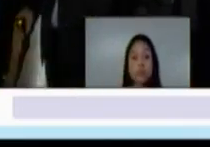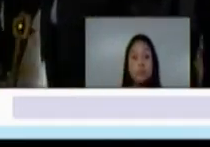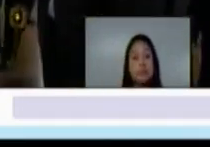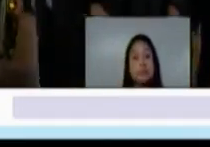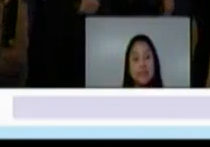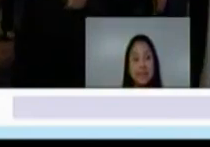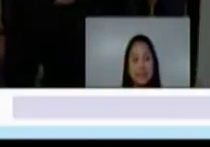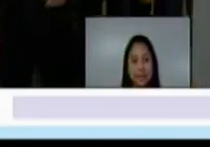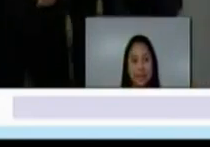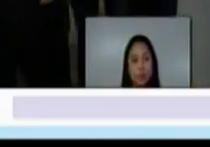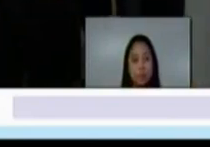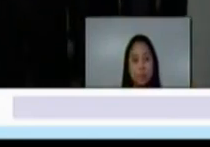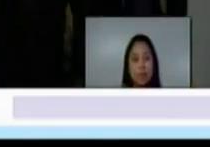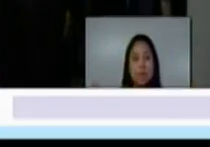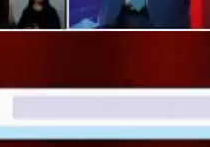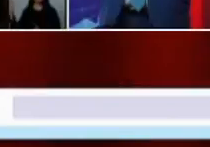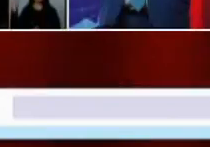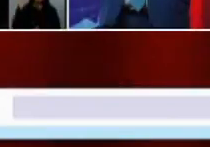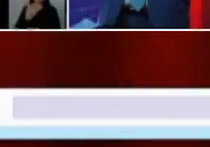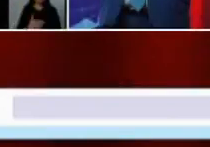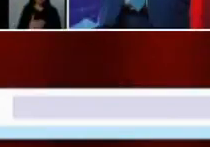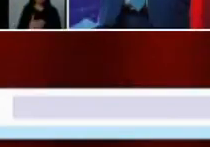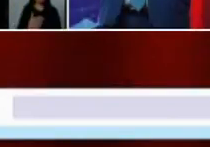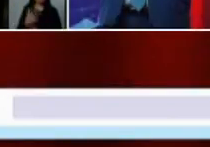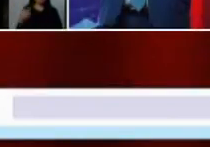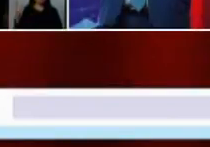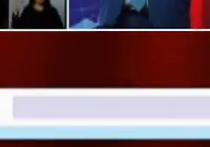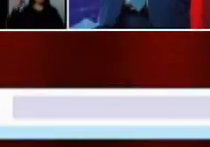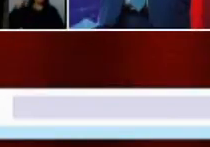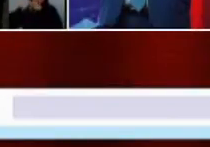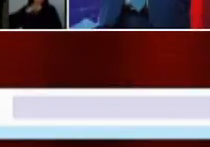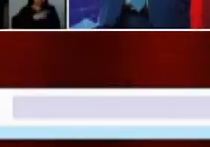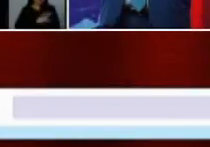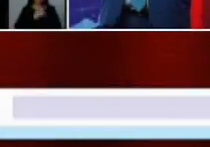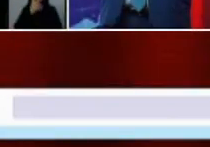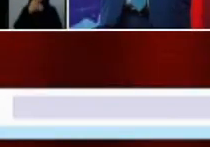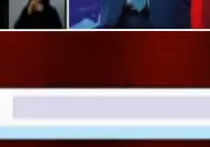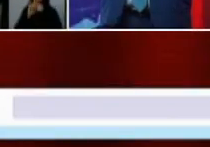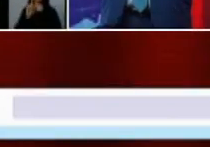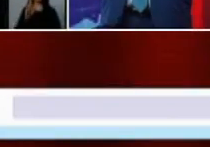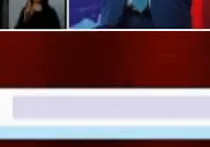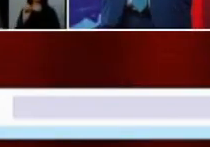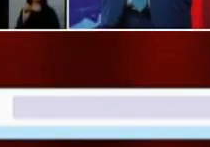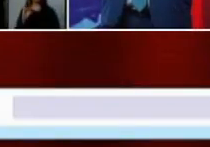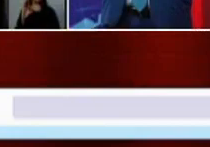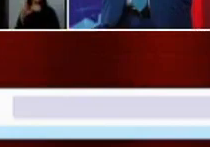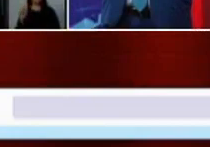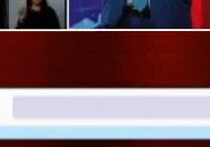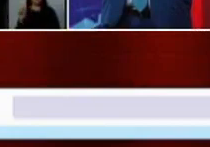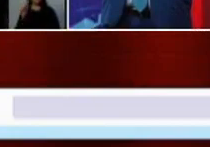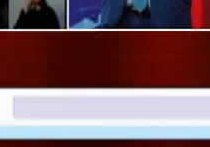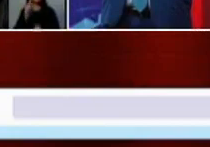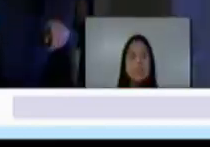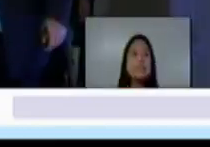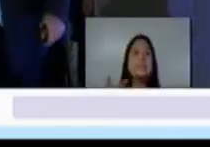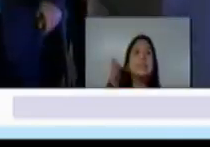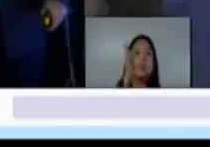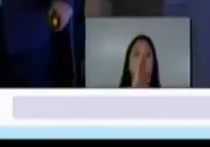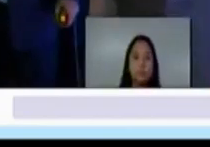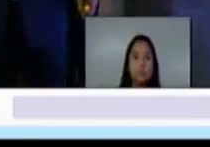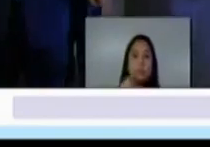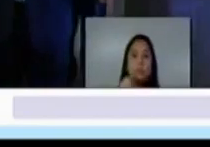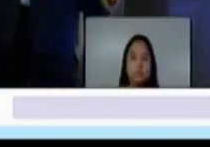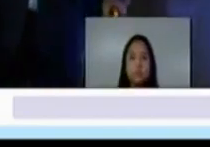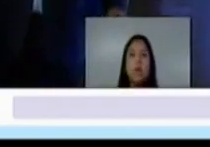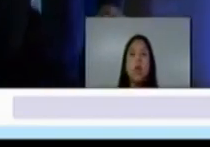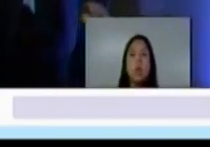Sí. Tenemos que respetar y tiene que prevalecer la soberanía de Guatemala y de México. Y de México. Y de México. Es decir, cada quien tiene que